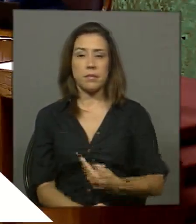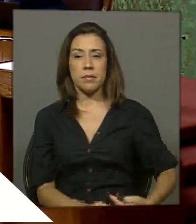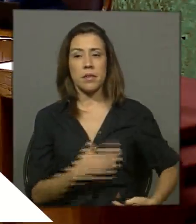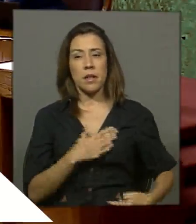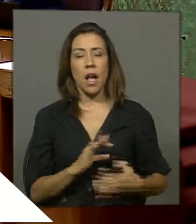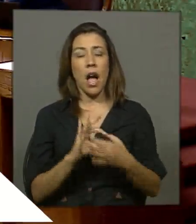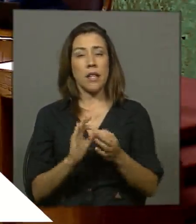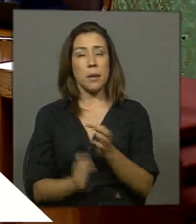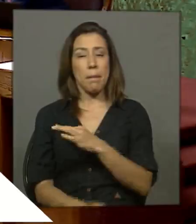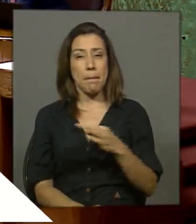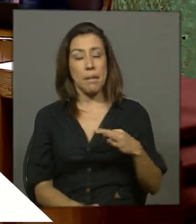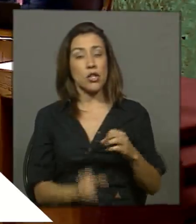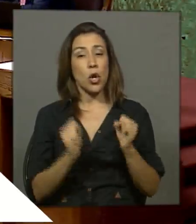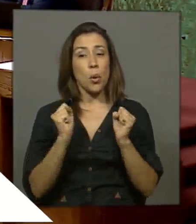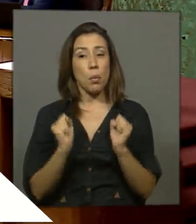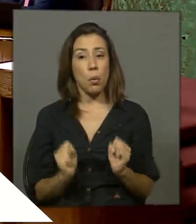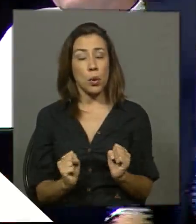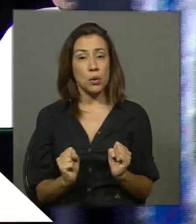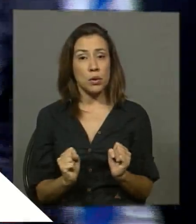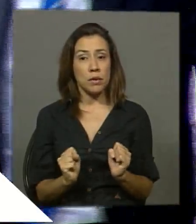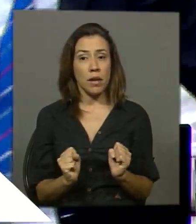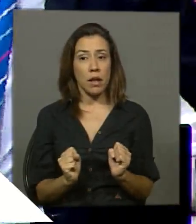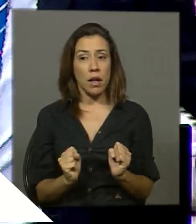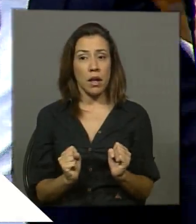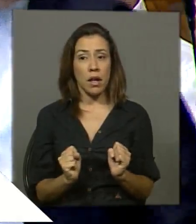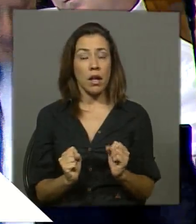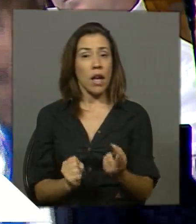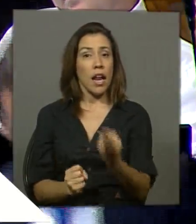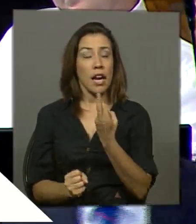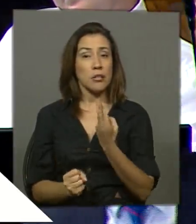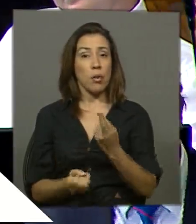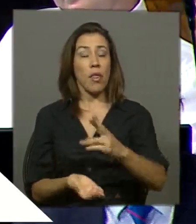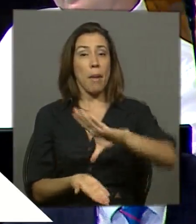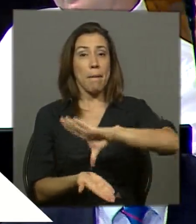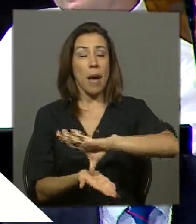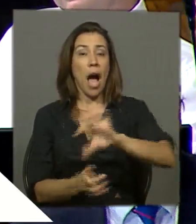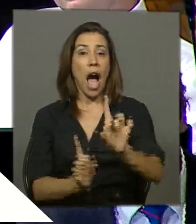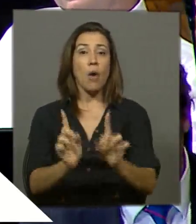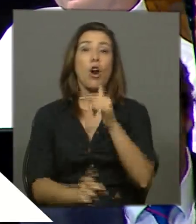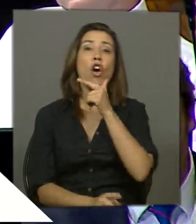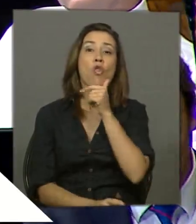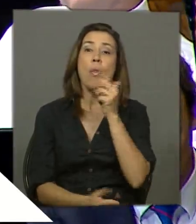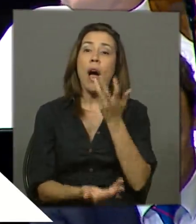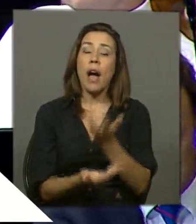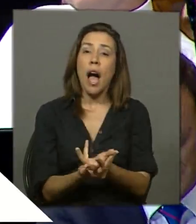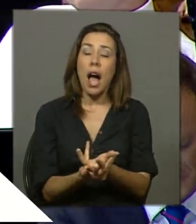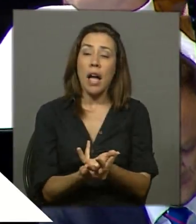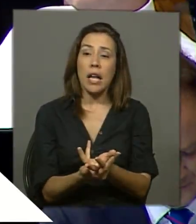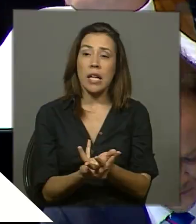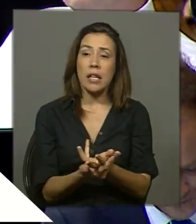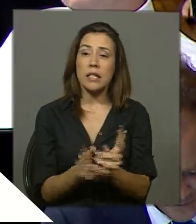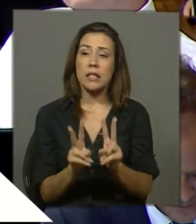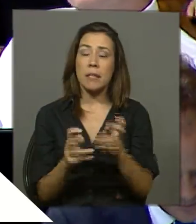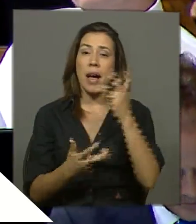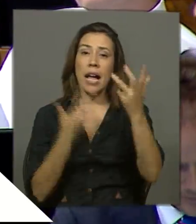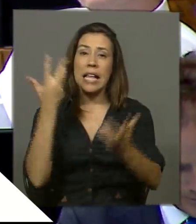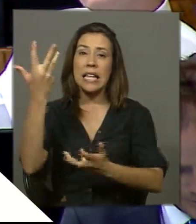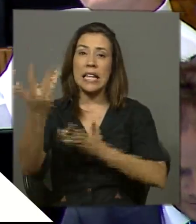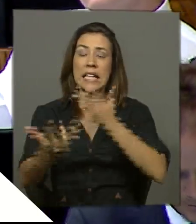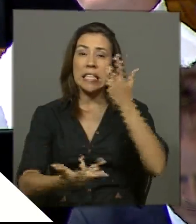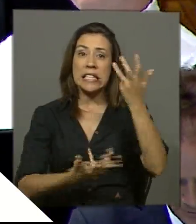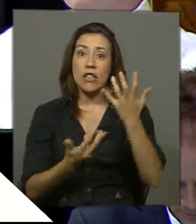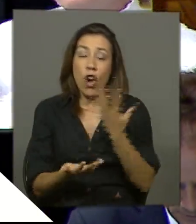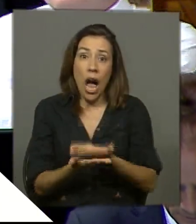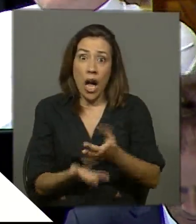agradecerle al ministro la posibilidad de que le responda al país algunas de las dudas que existen sobre los incendios que nos están